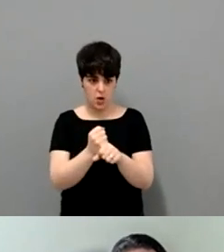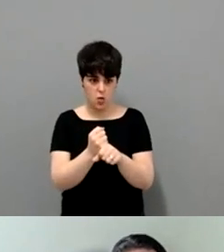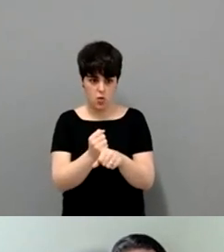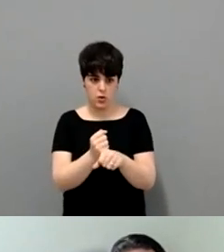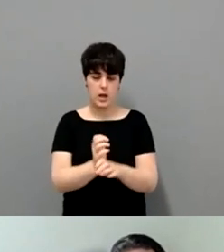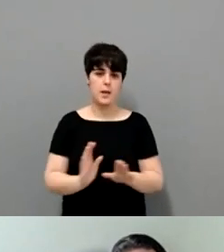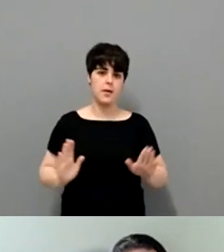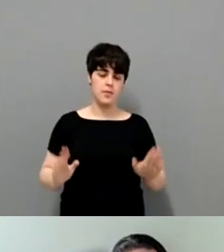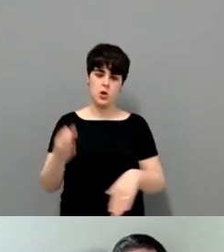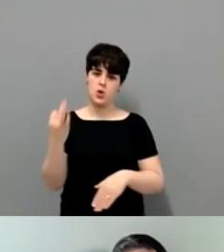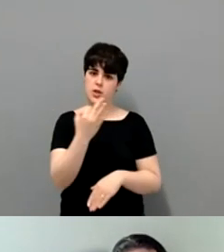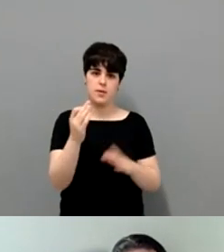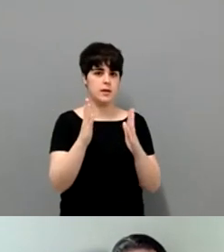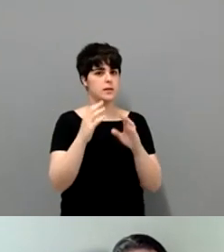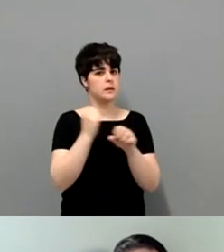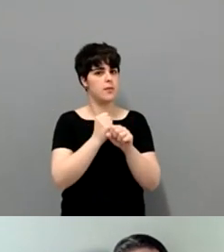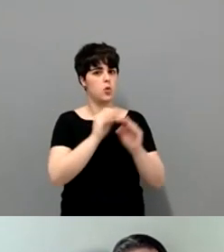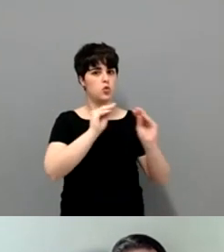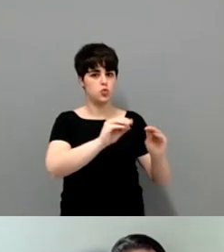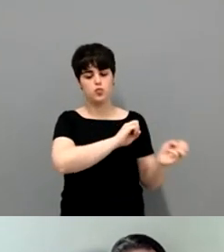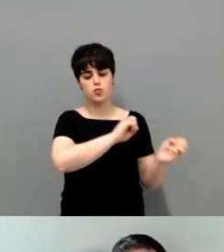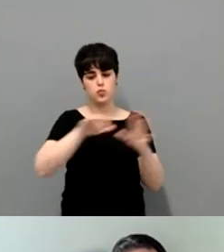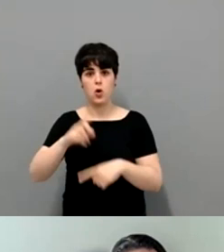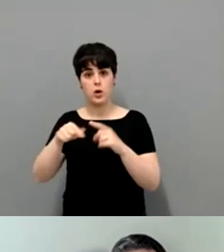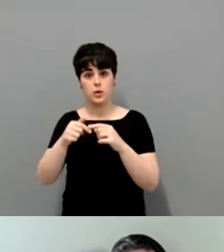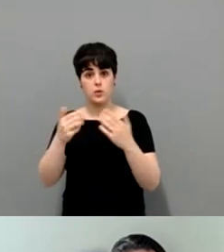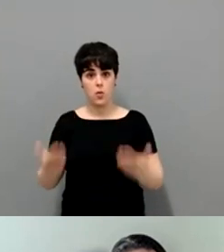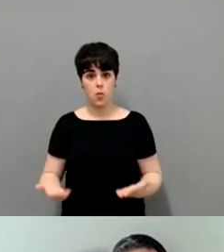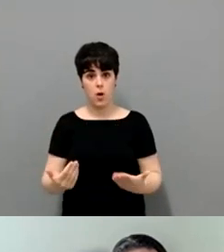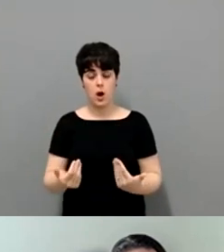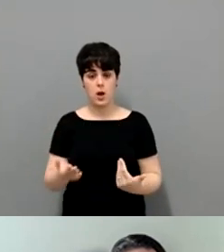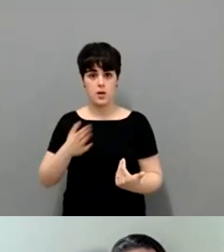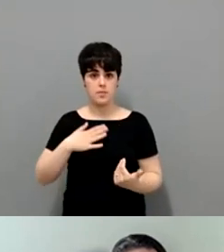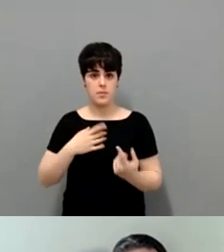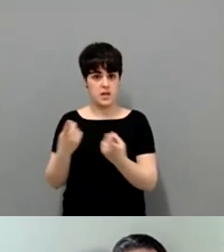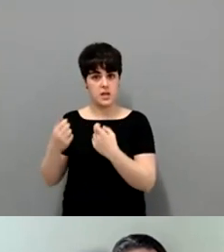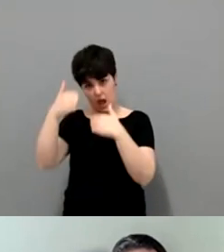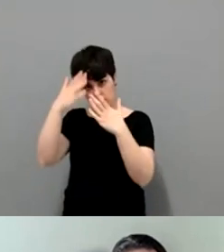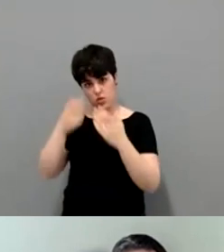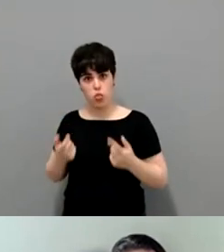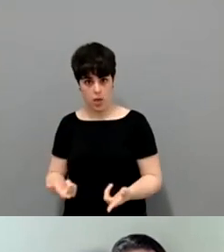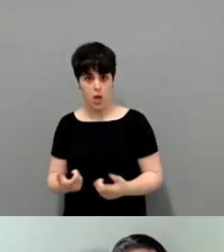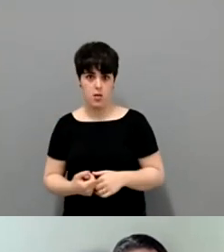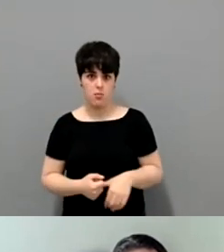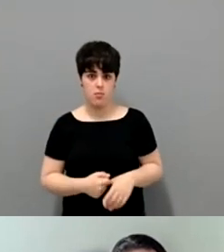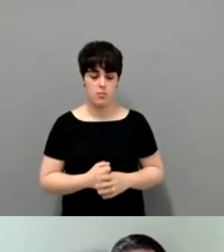pero tiene que dejar su trabajo para venir a atender mis necesidades.